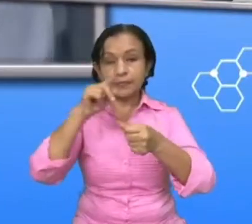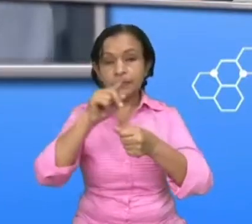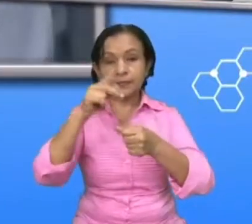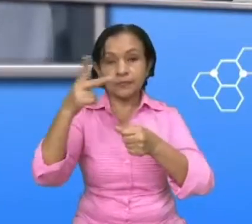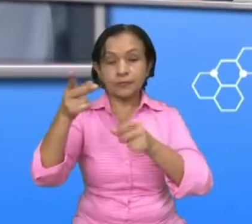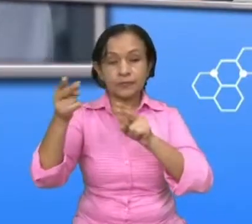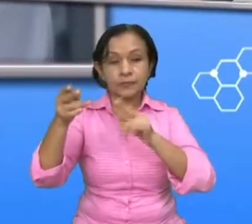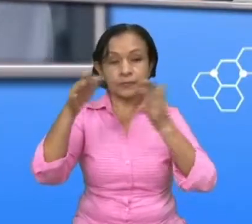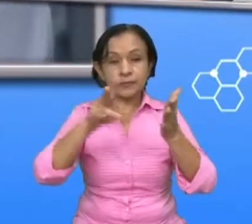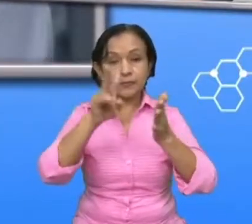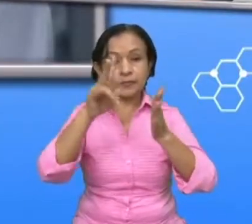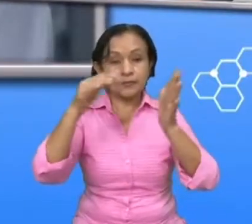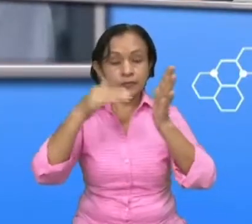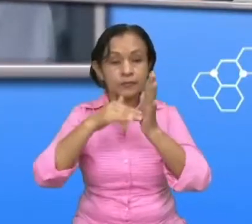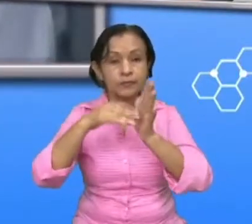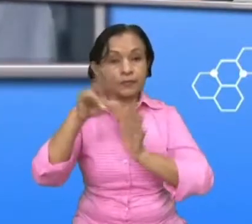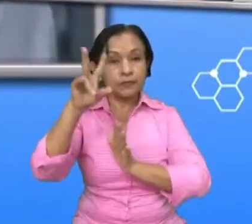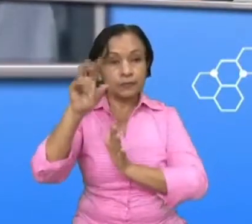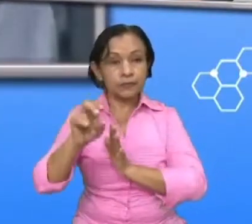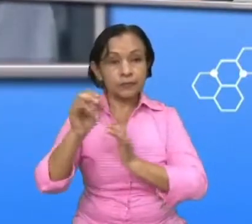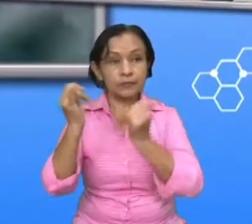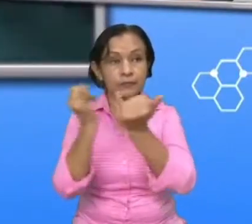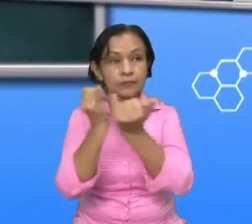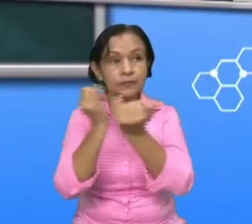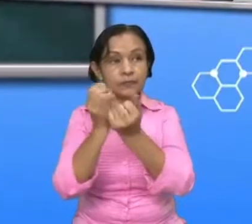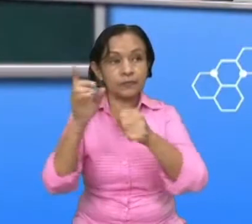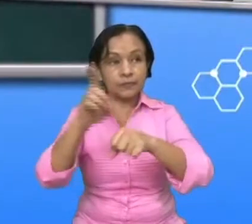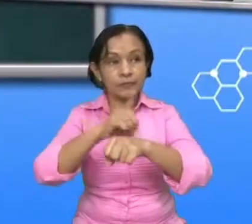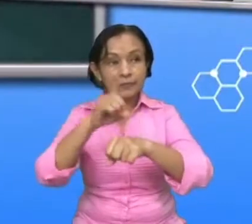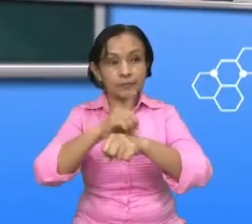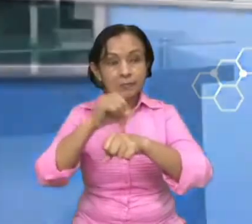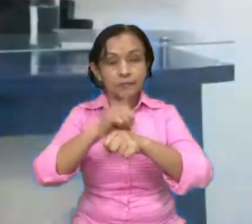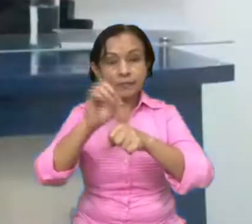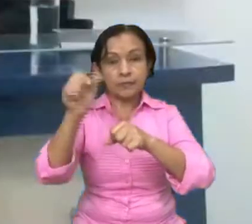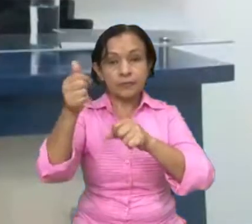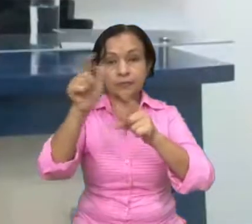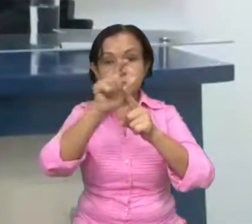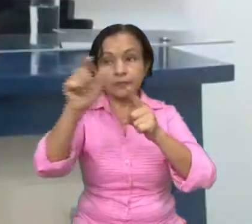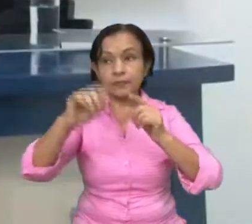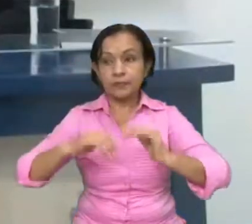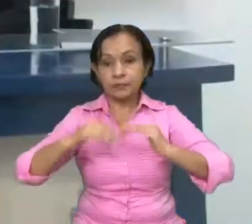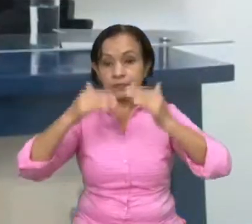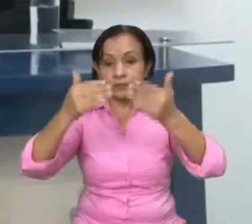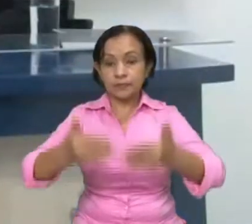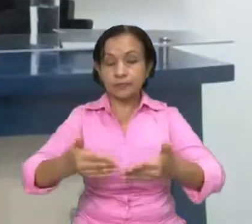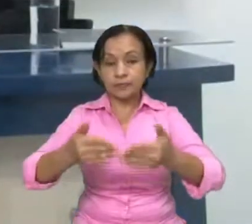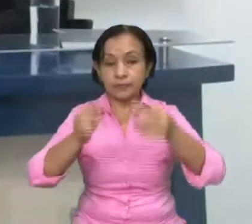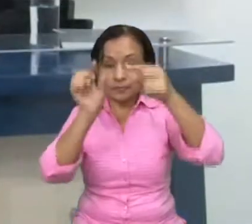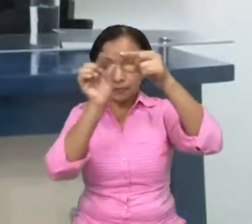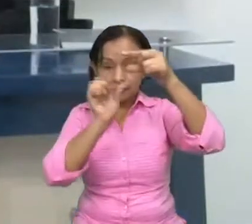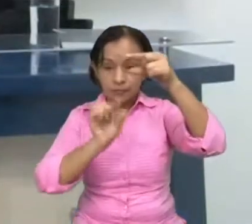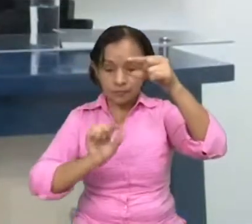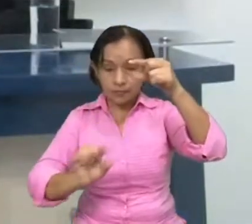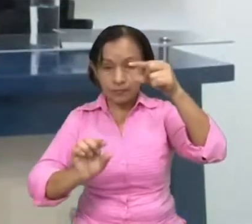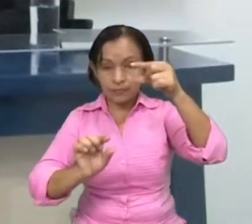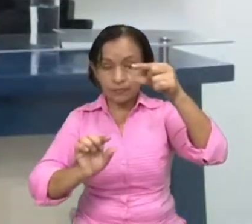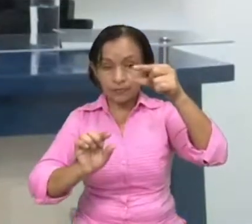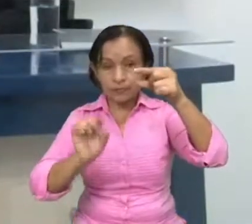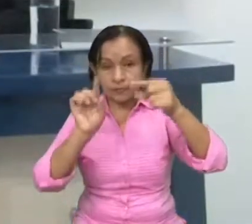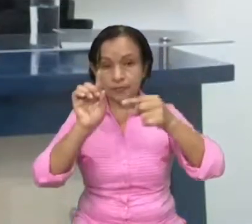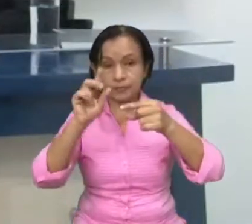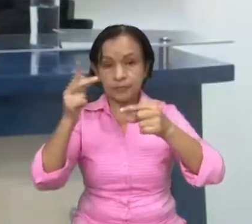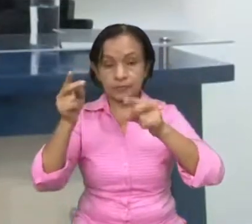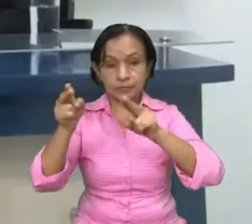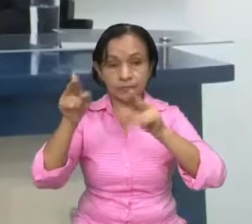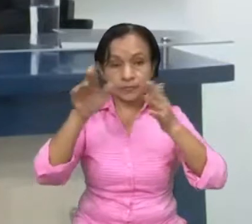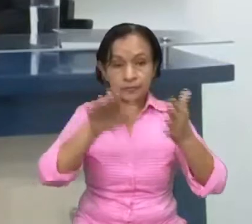18 de noviembre del 2020. Esta paciente fue captada al 6º mes de embarazo, tenía la malformación en la columna, se programó para el